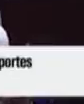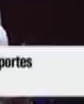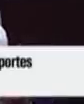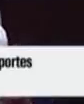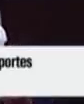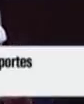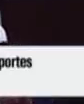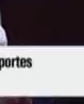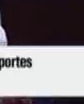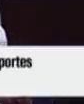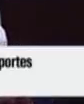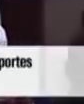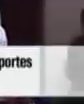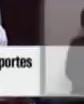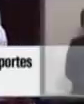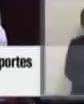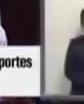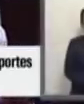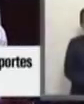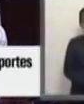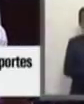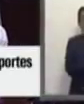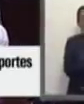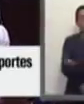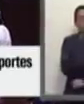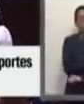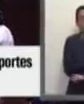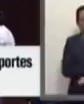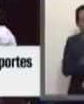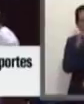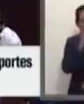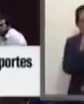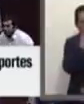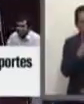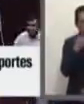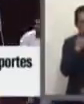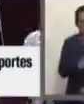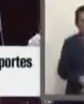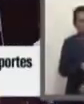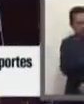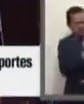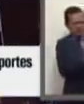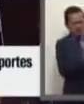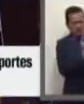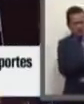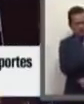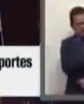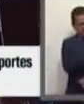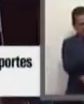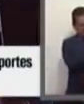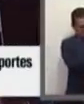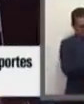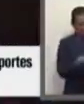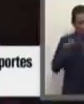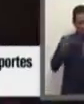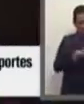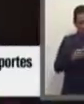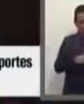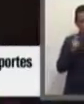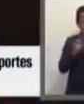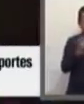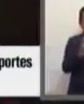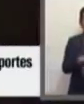Compañeros diputados, compañeras diputadas, tengo aquí el documento que entregó la Secretaría de Comunicaciones, es su información, octubre